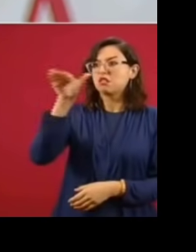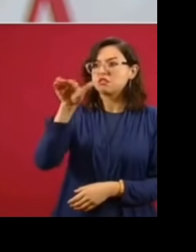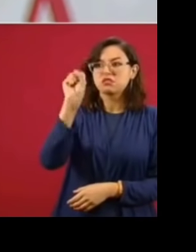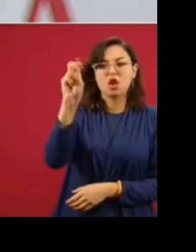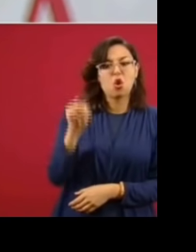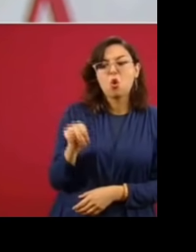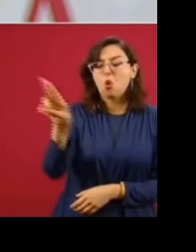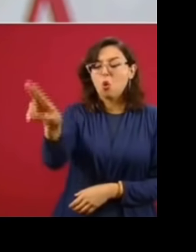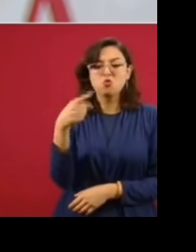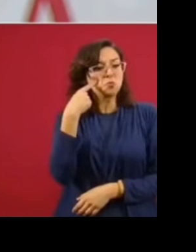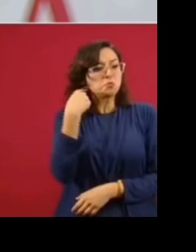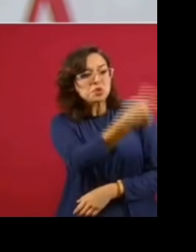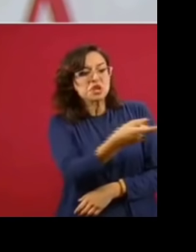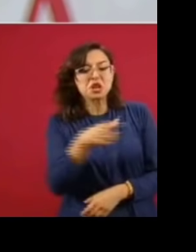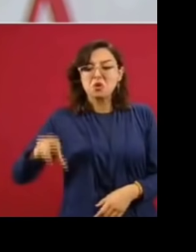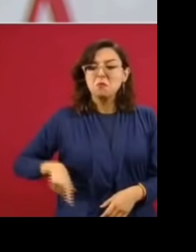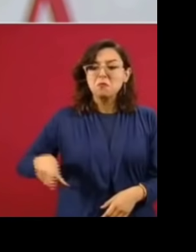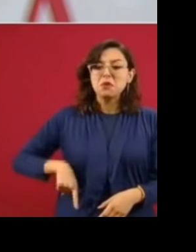a acusarnos.